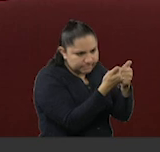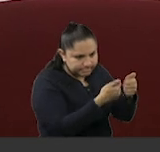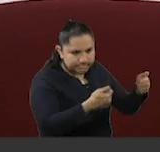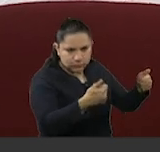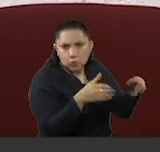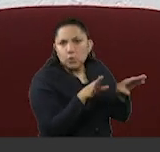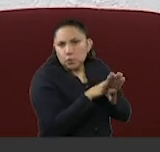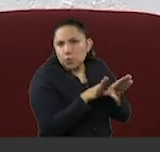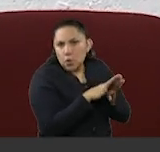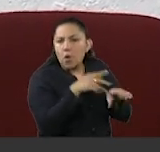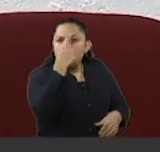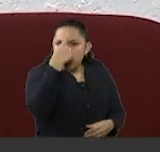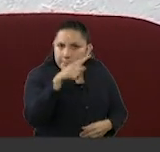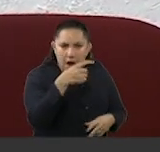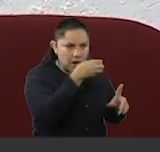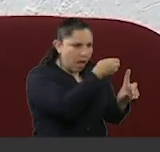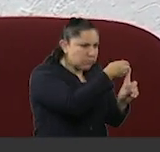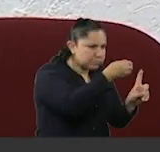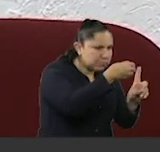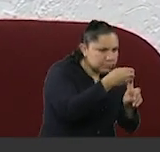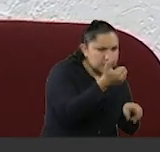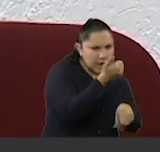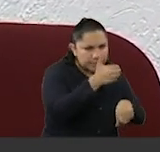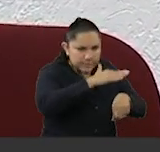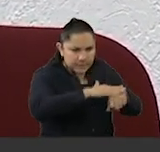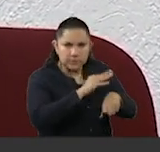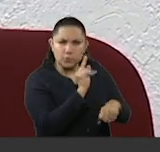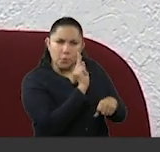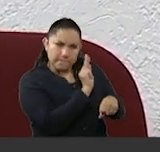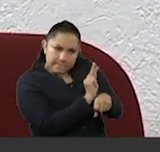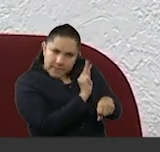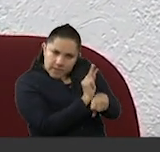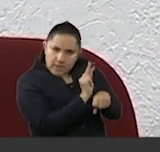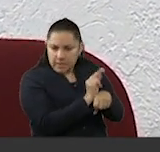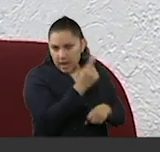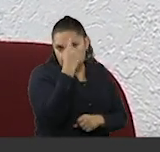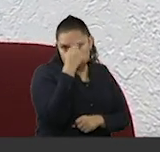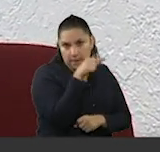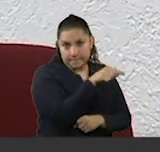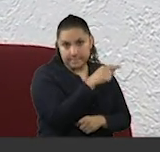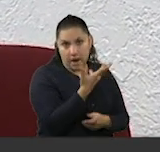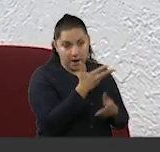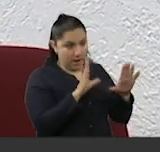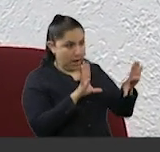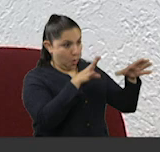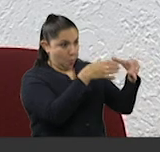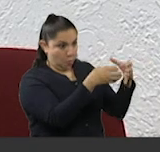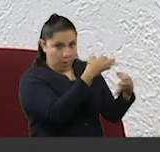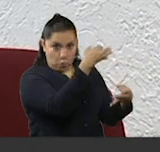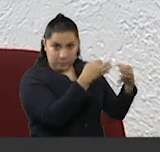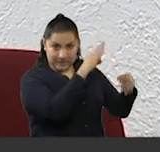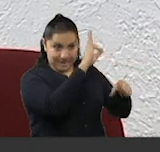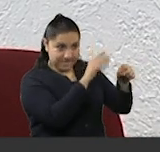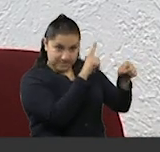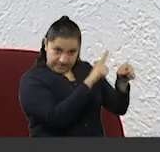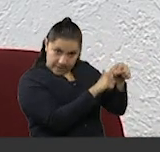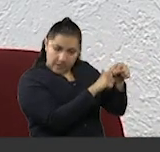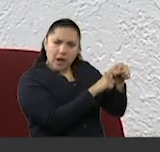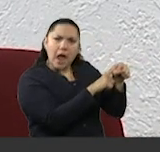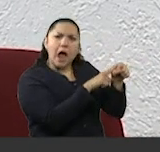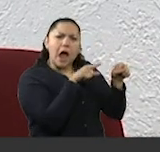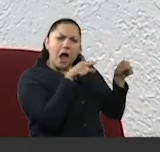vigilancia, de la disciplina del Poder Judicial Federal, en un tribunal que se llamaría de